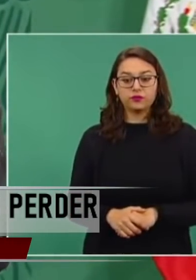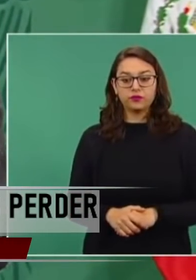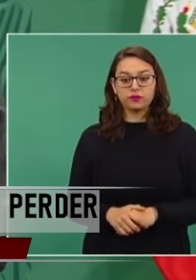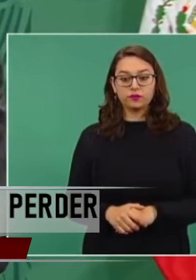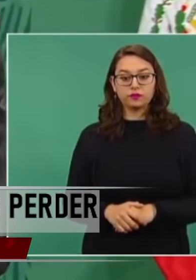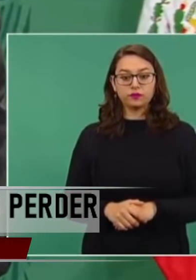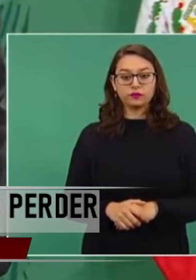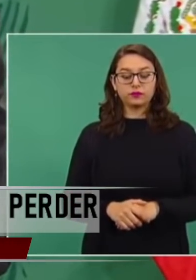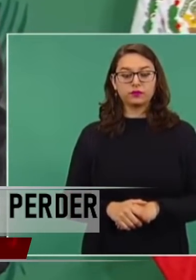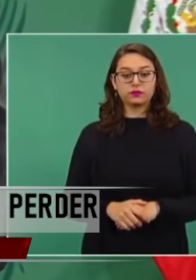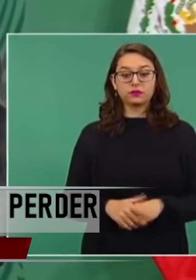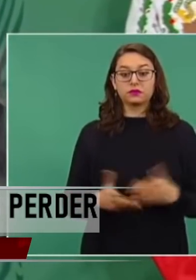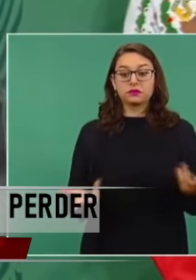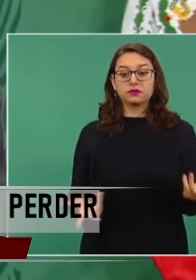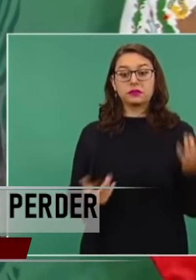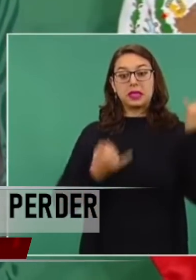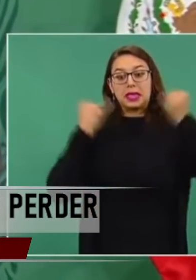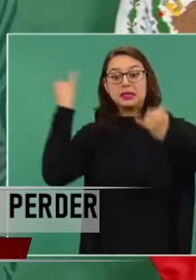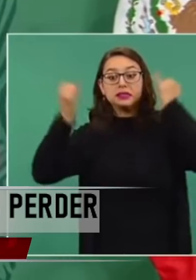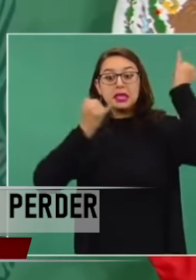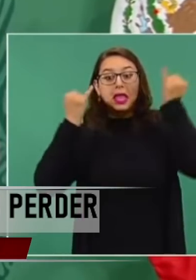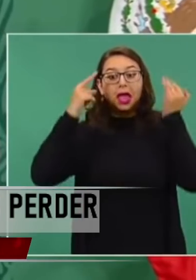no son especulaciones